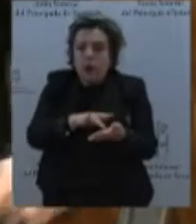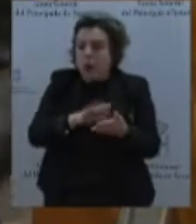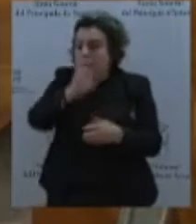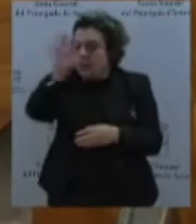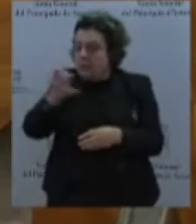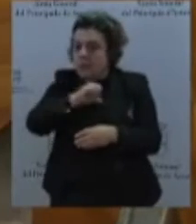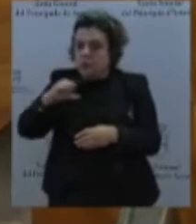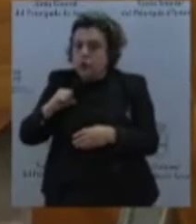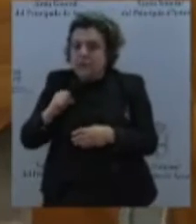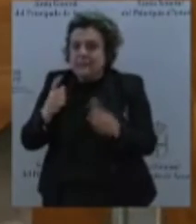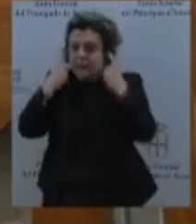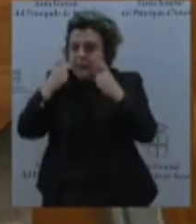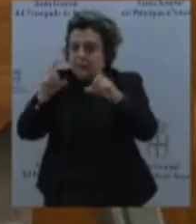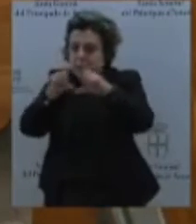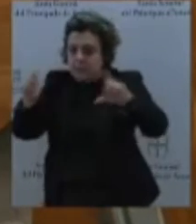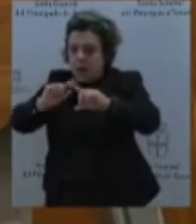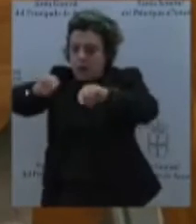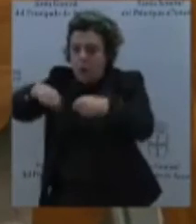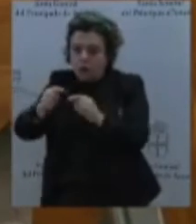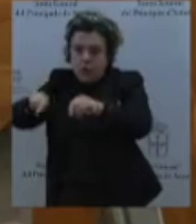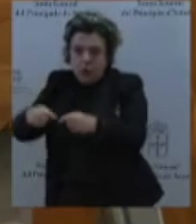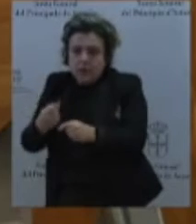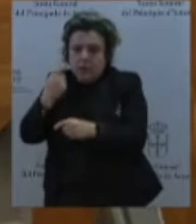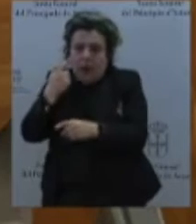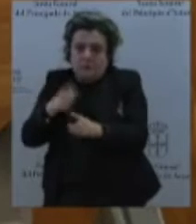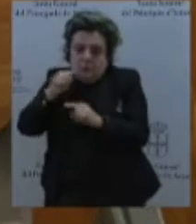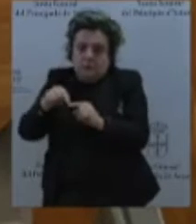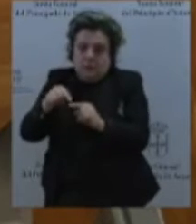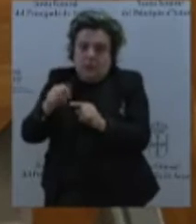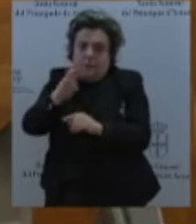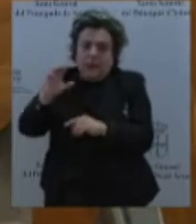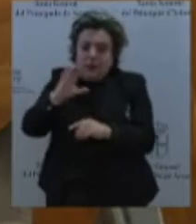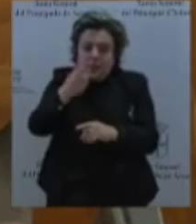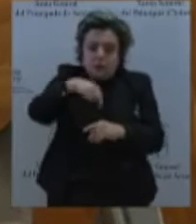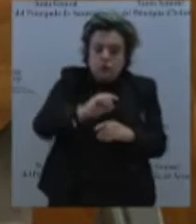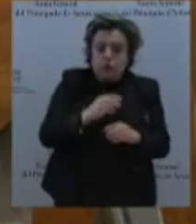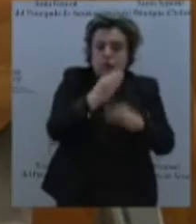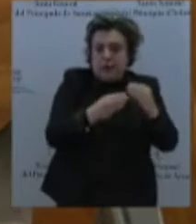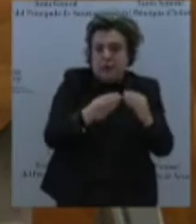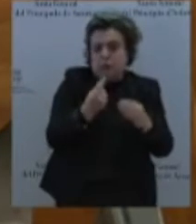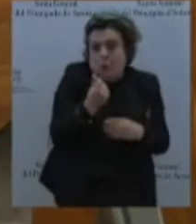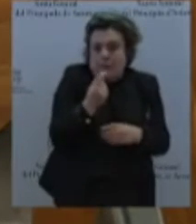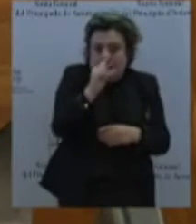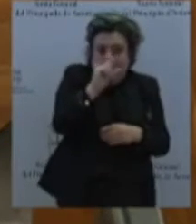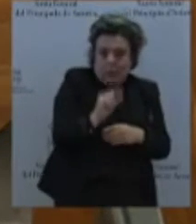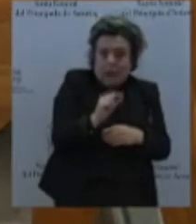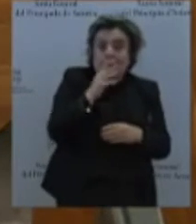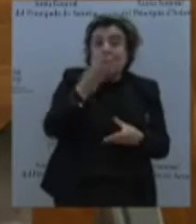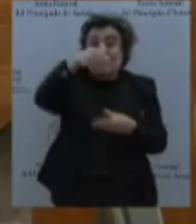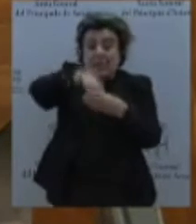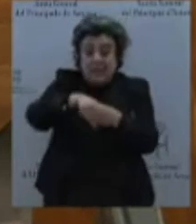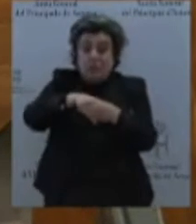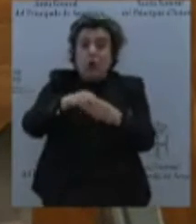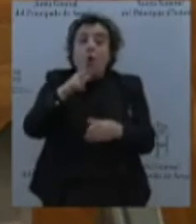a un coste bajísimo, por cierto, porque teníamos dentro de Luca un magnífico laboratorio de microbiología y virología que se paga con